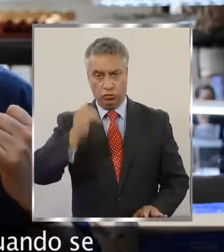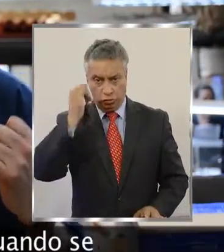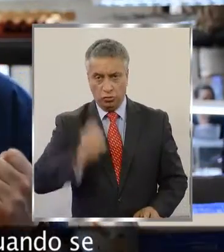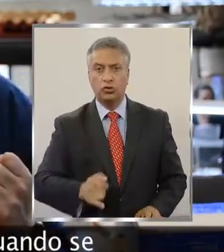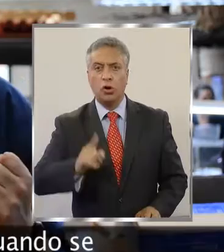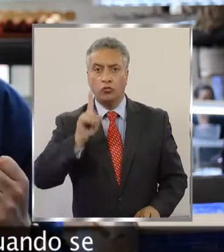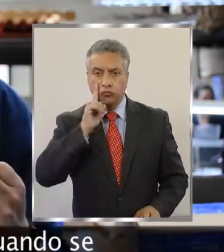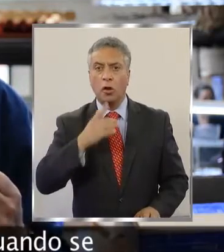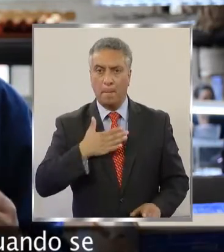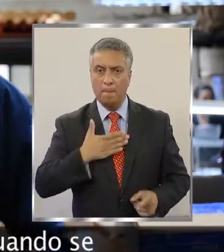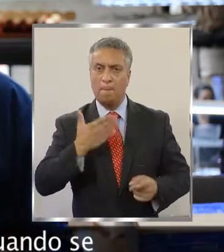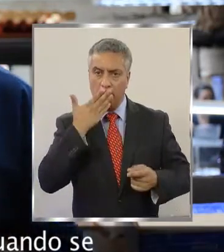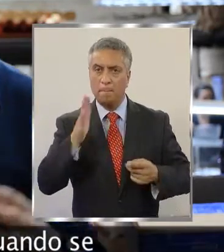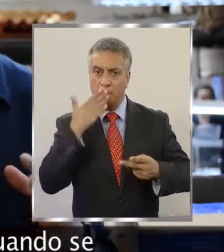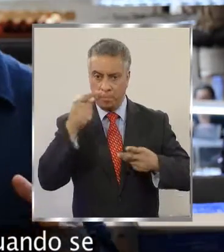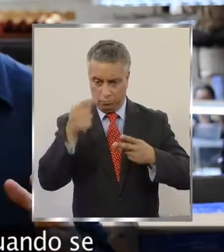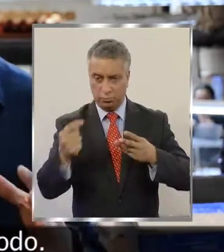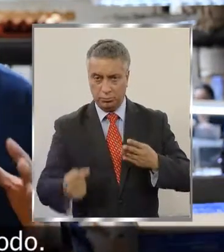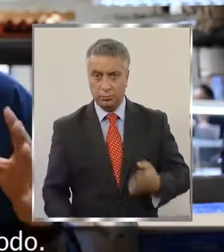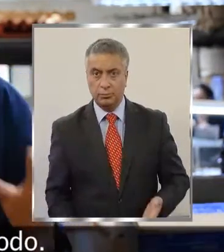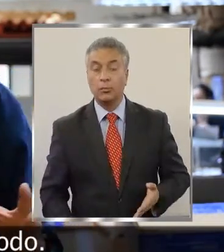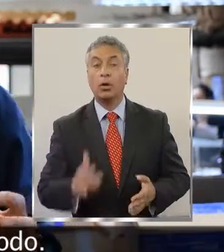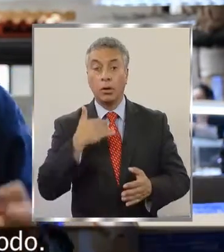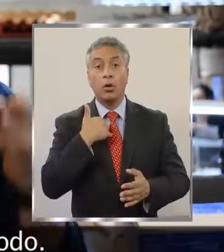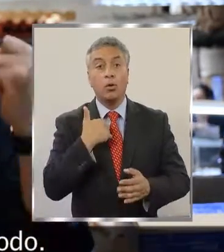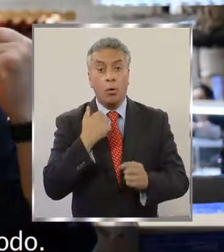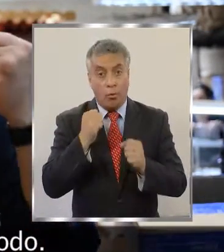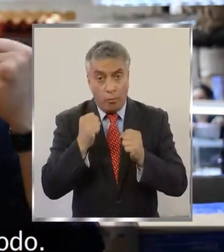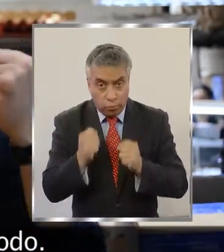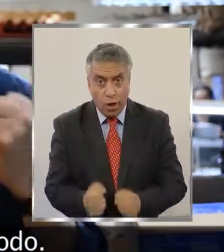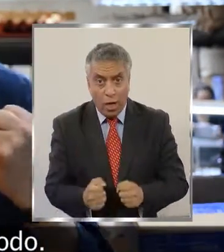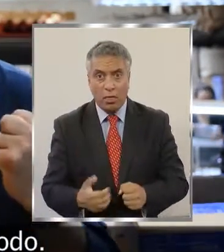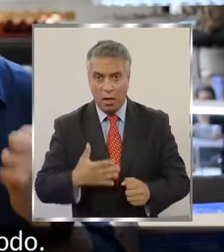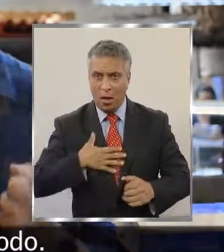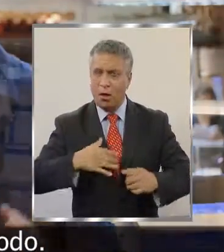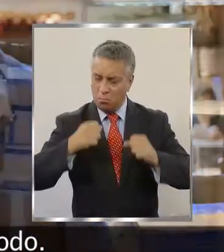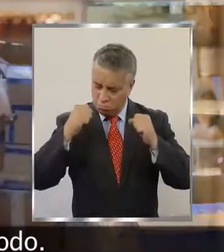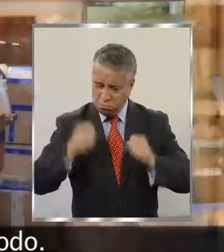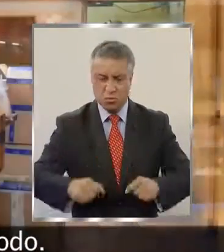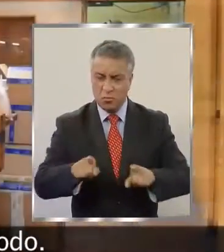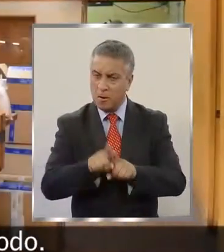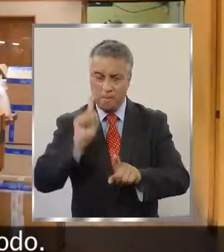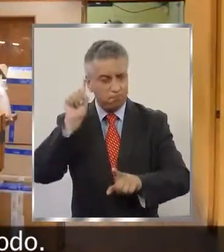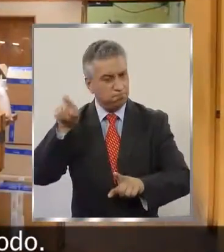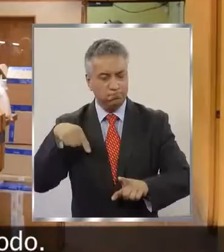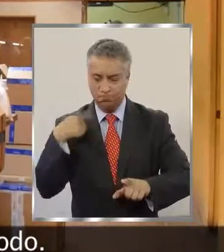capacidades y cuando se puede, se puede con todo.